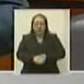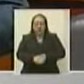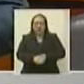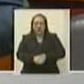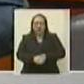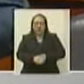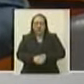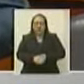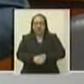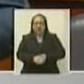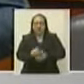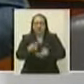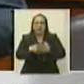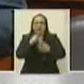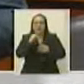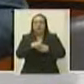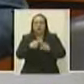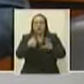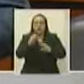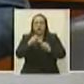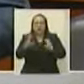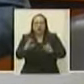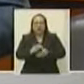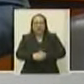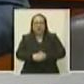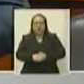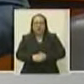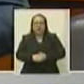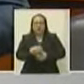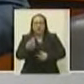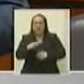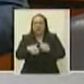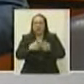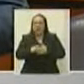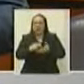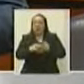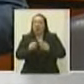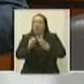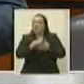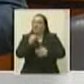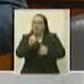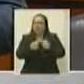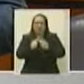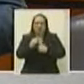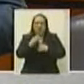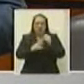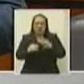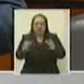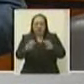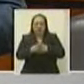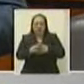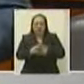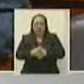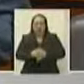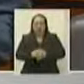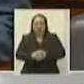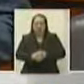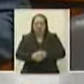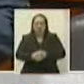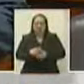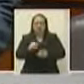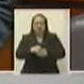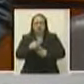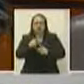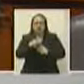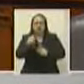que serán en 60 días para que de una vez por todas termine la construcción del puesto del coronel Francisco Bolognés en